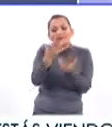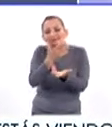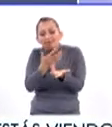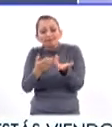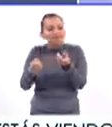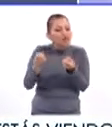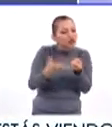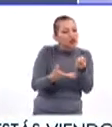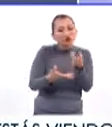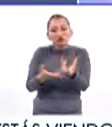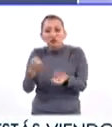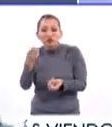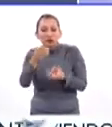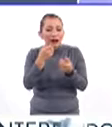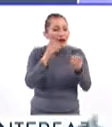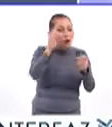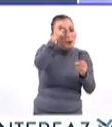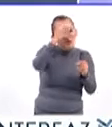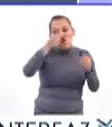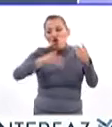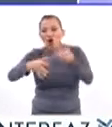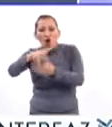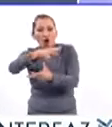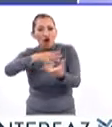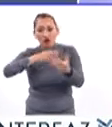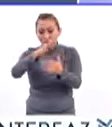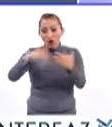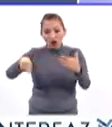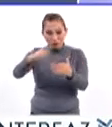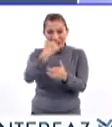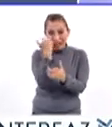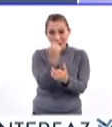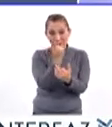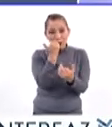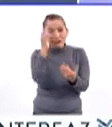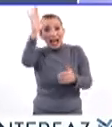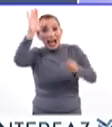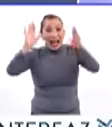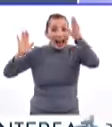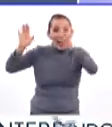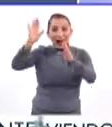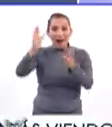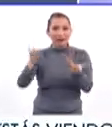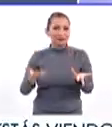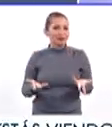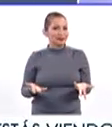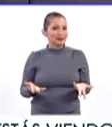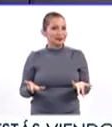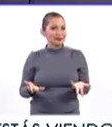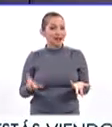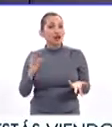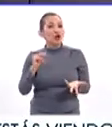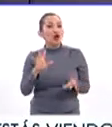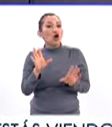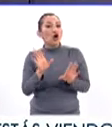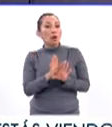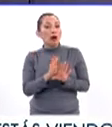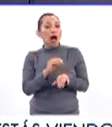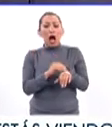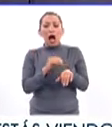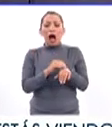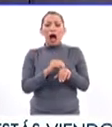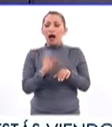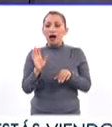ambiente cooperativo, colaborativo, un ambiente en los que todos los alumnos quieran participar. Y que no lo tomen de pretexto